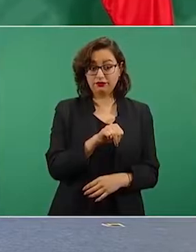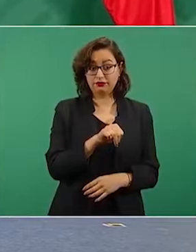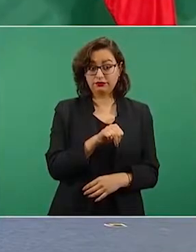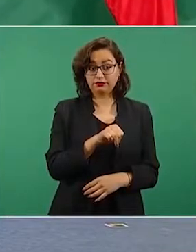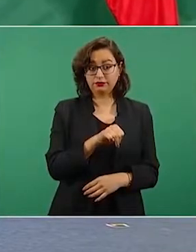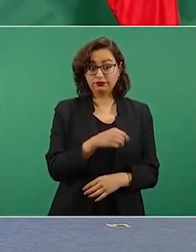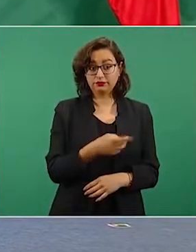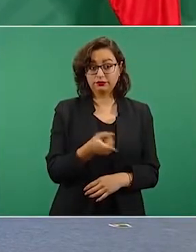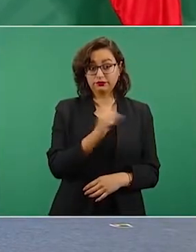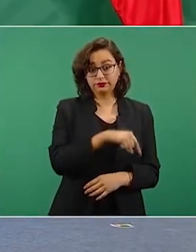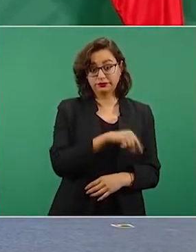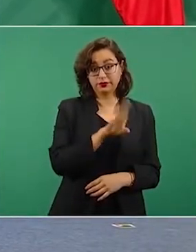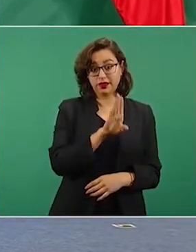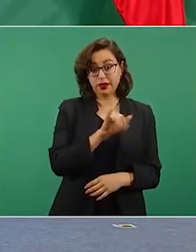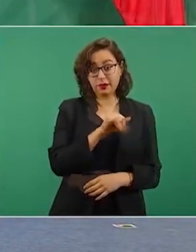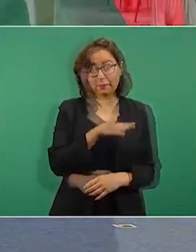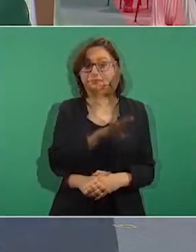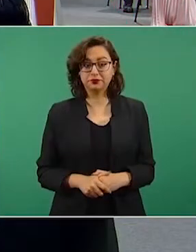Y este es Bimbo.